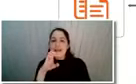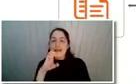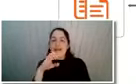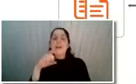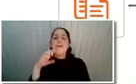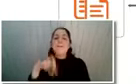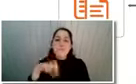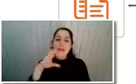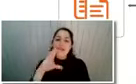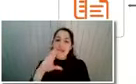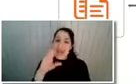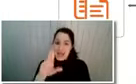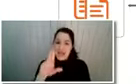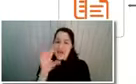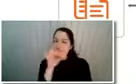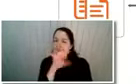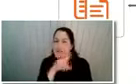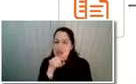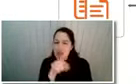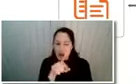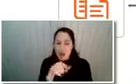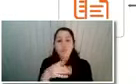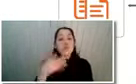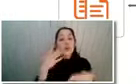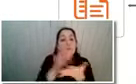virus, nosotros podríamos ver una